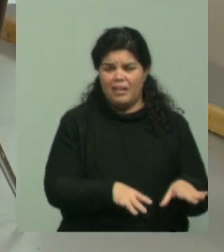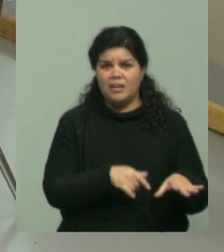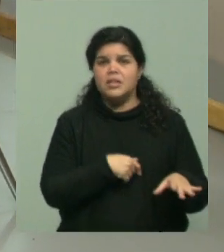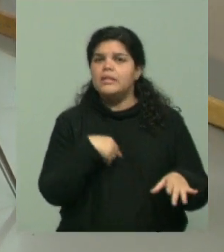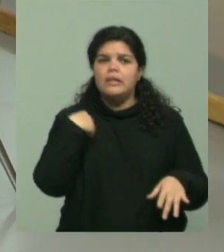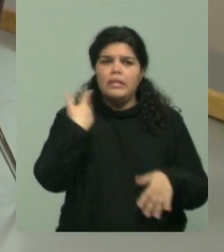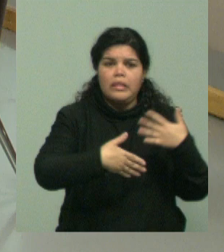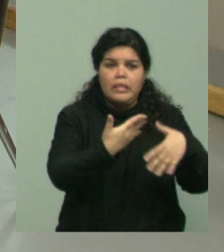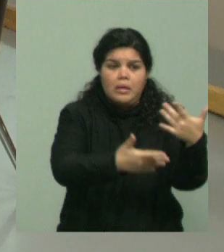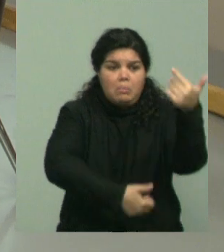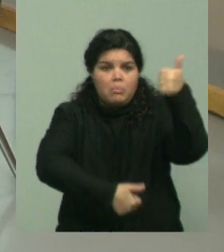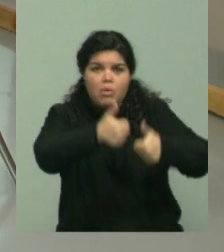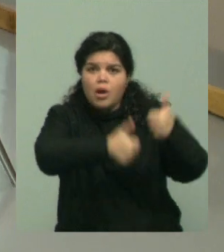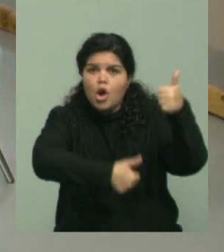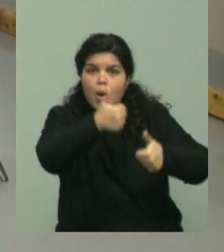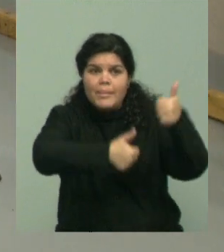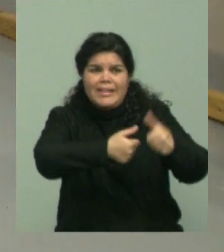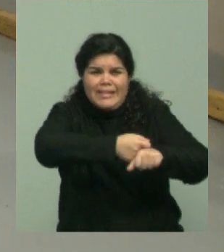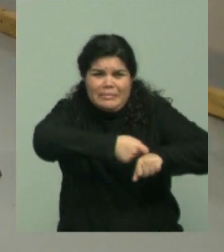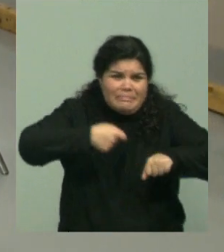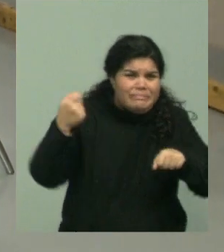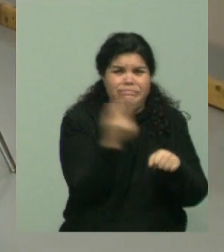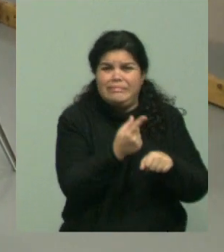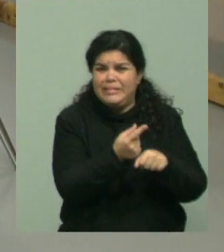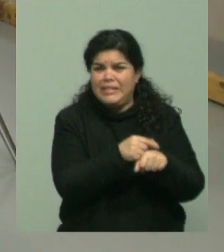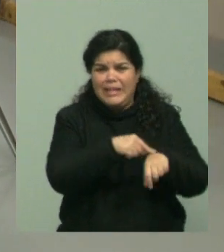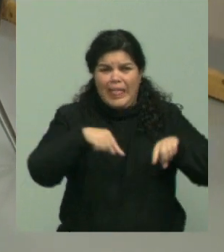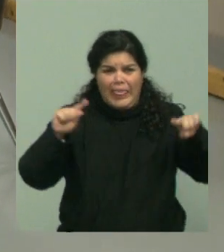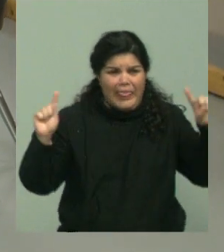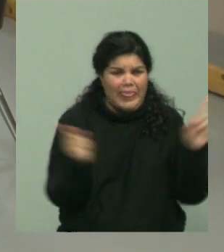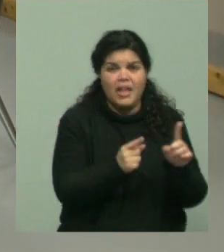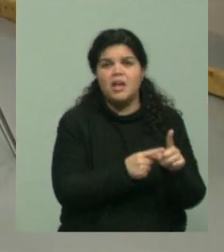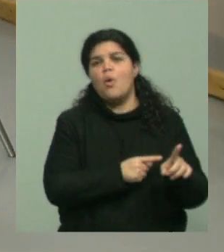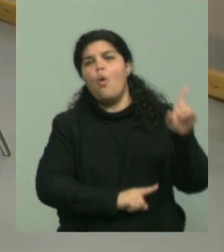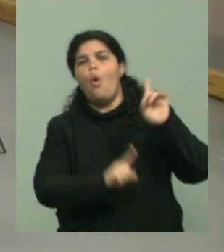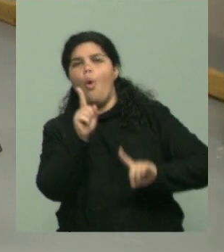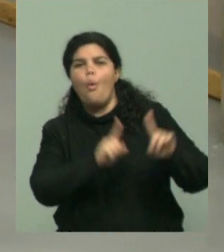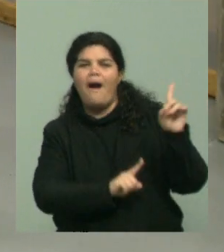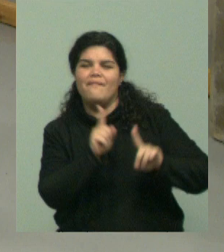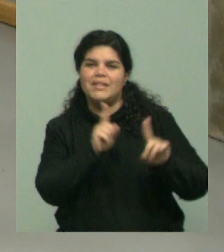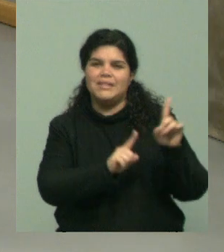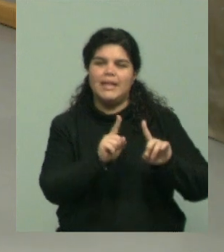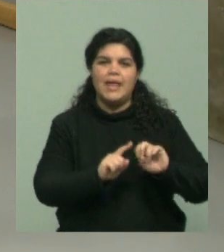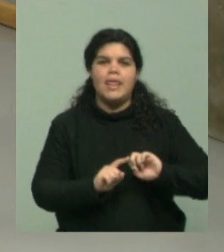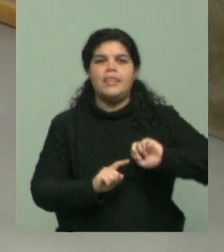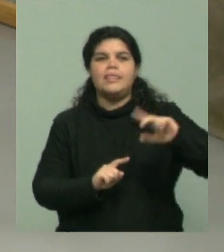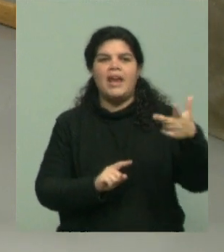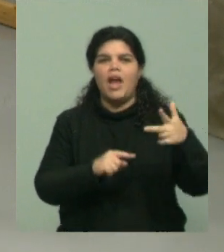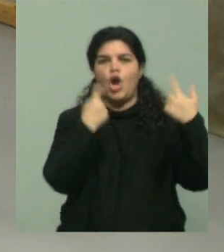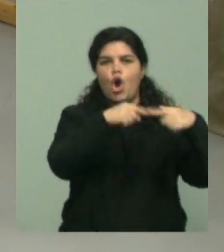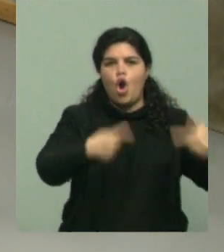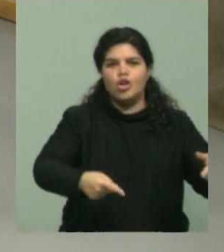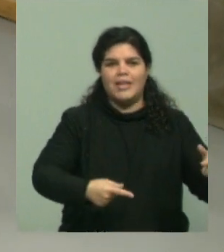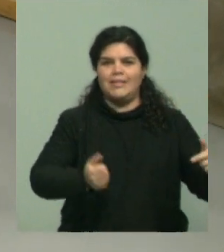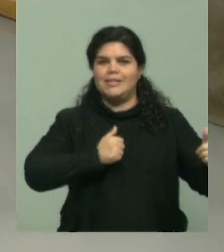mejor minutos, o a lo sumo, si estás en una maratón, biatlón, triatlón, dura un poco más. Pero son